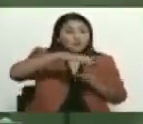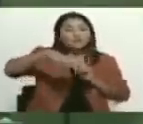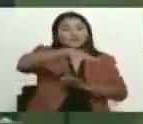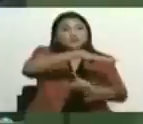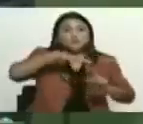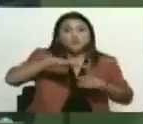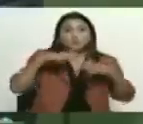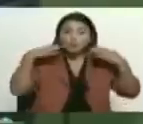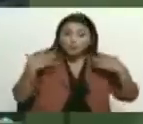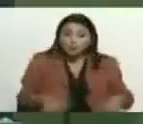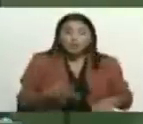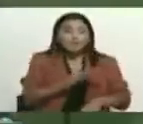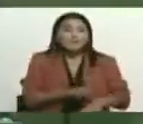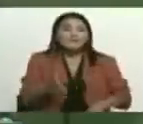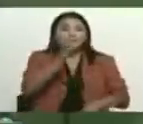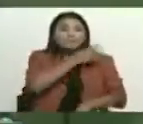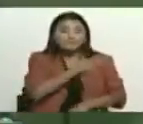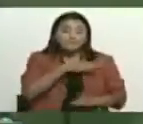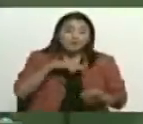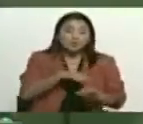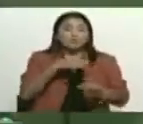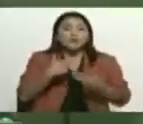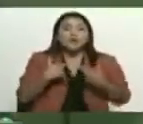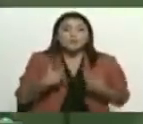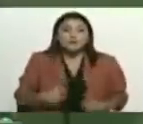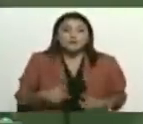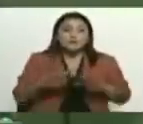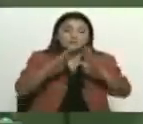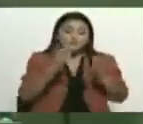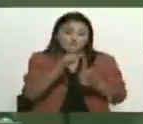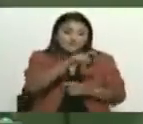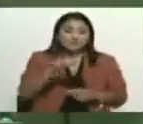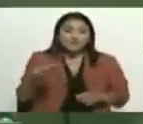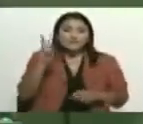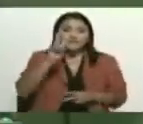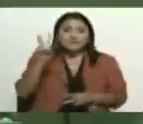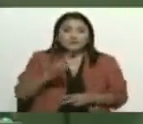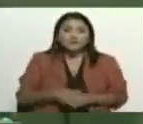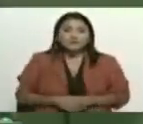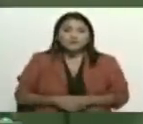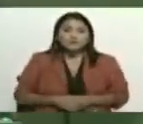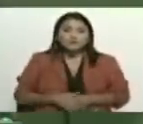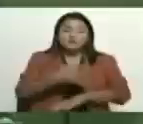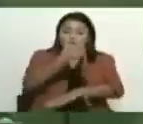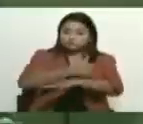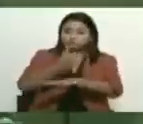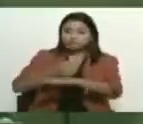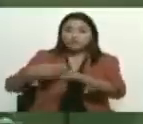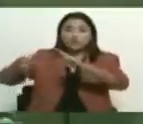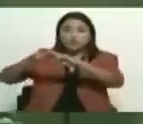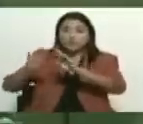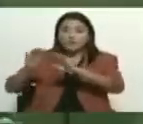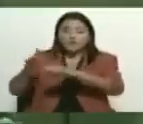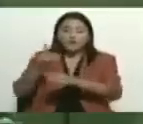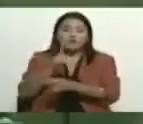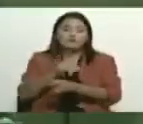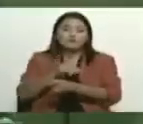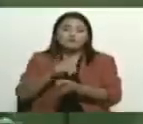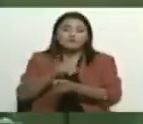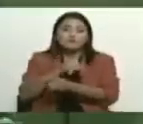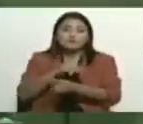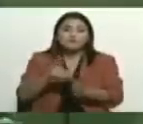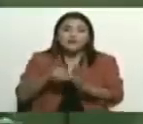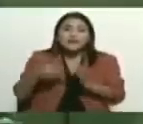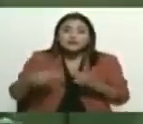en verdaderos crímenes de lesa humanidad. El Alto Comisionado de las Naciones Unidas para los Derechos Humanos ha recomendado